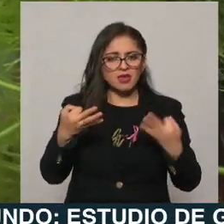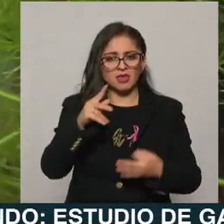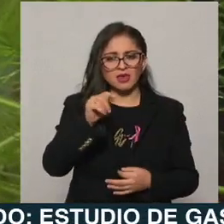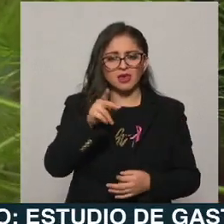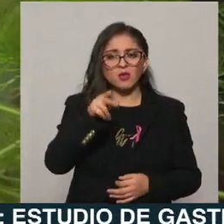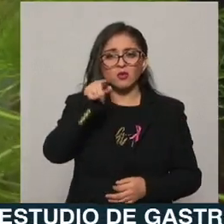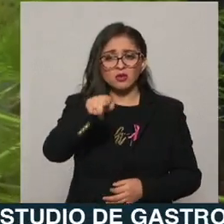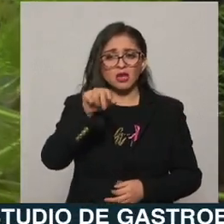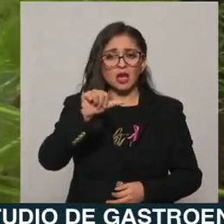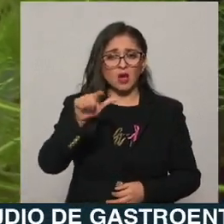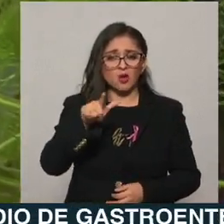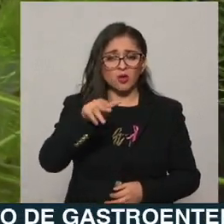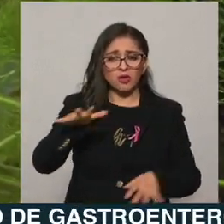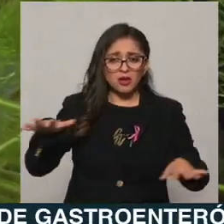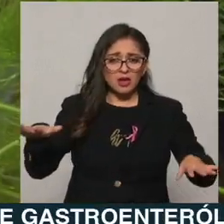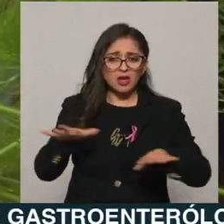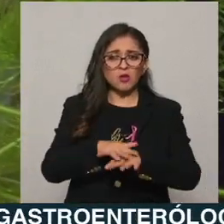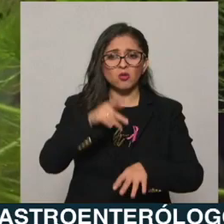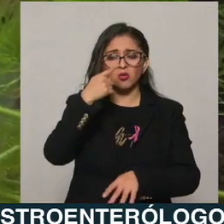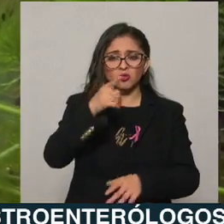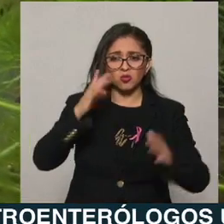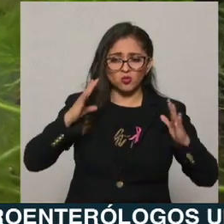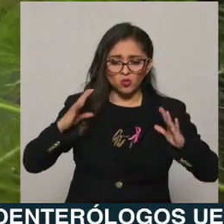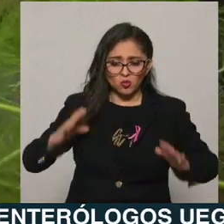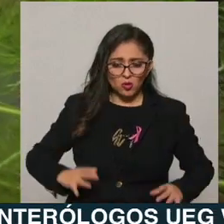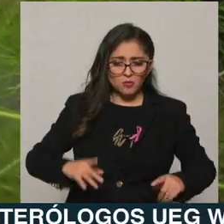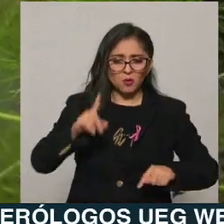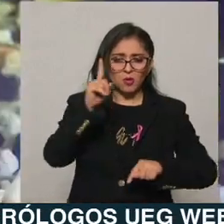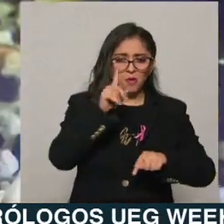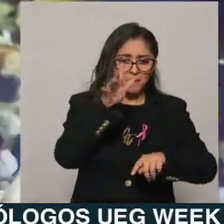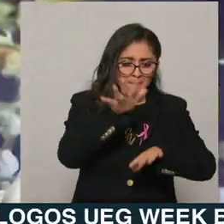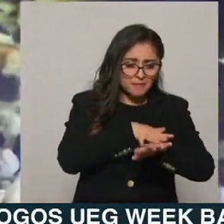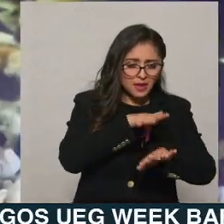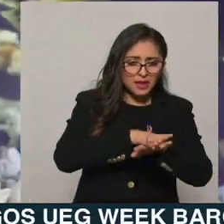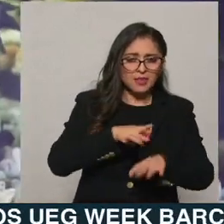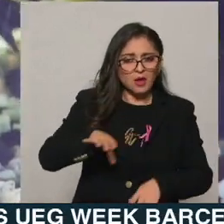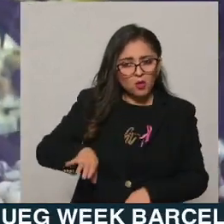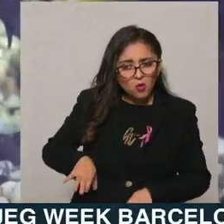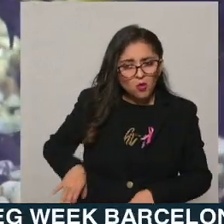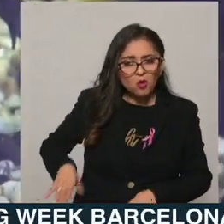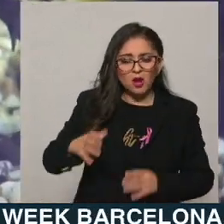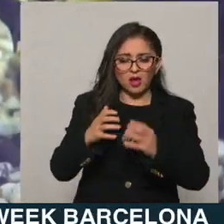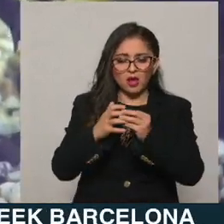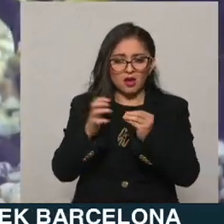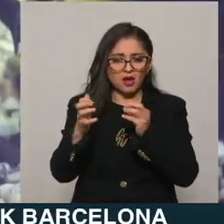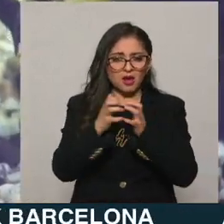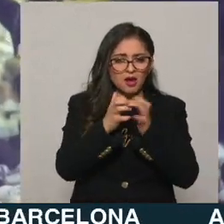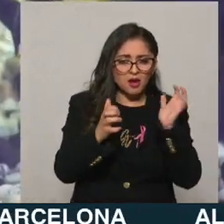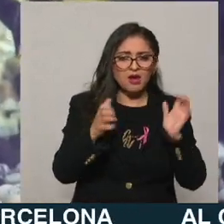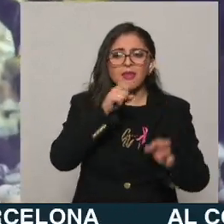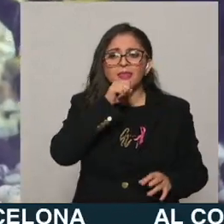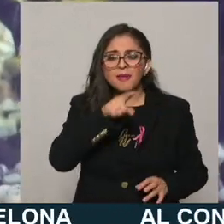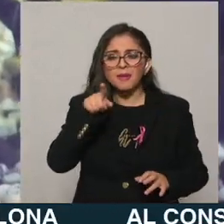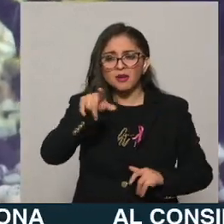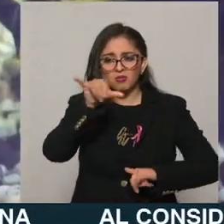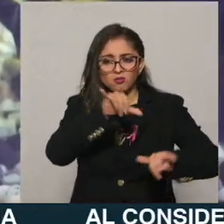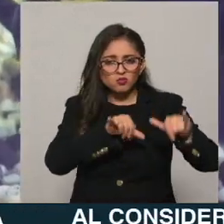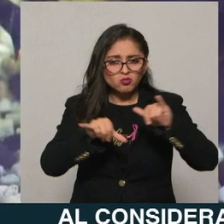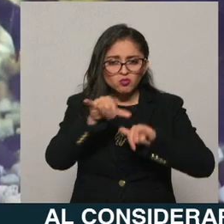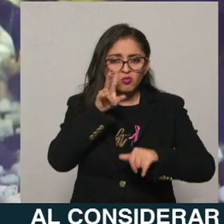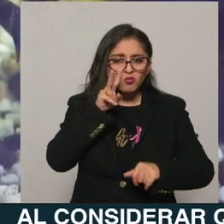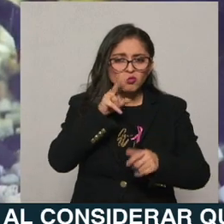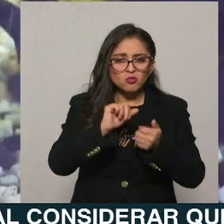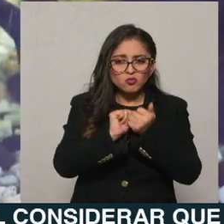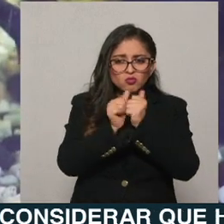son capaces de regenerar algunas de sus extremidades como patas, cola, agallas, e incluso en laboratorio han logrado